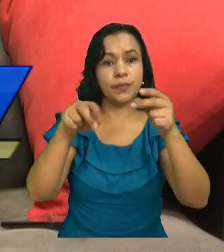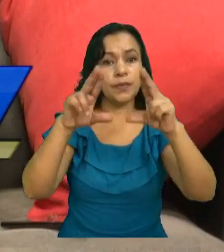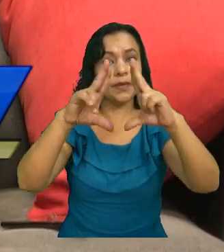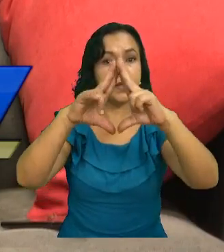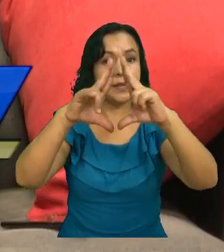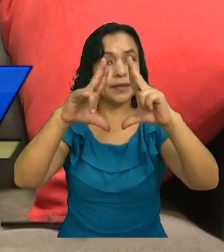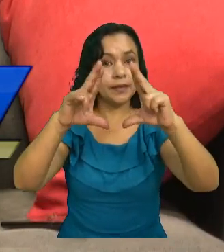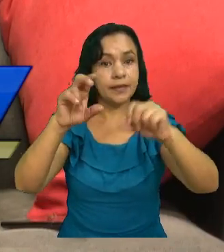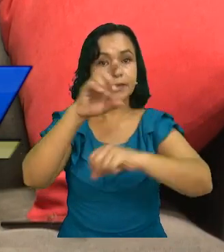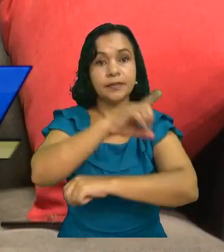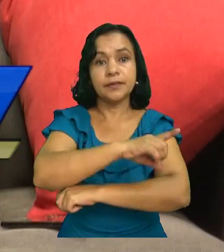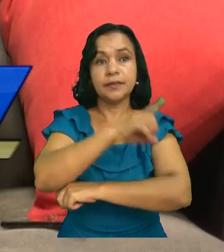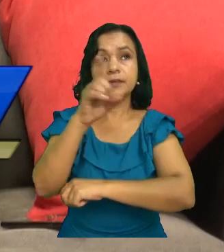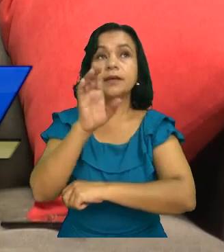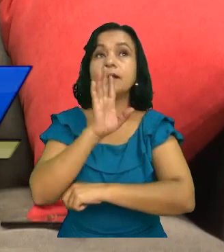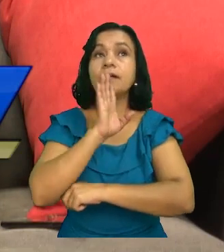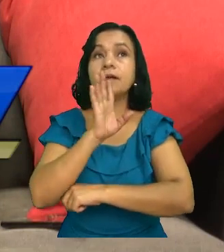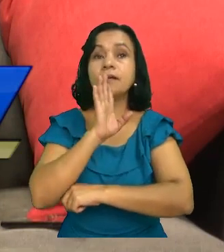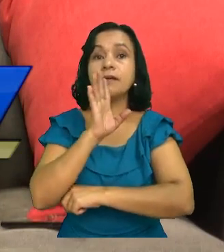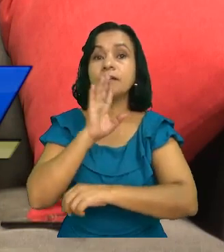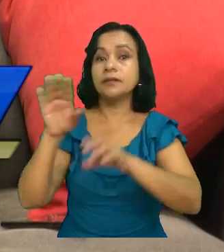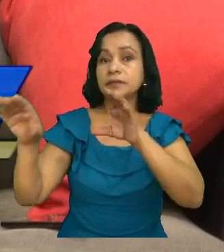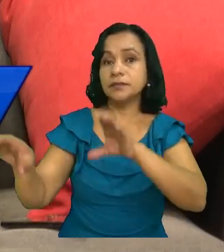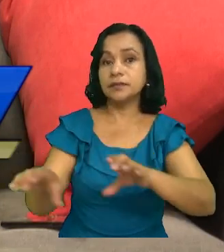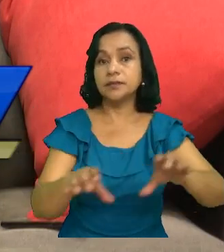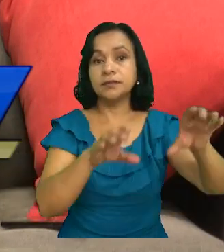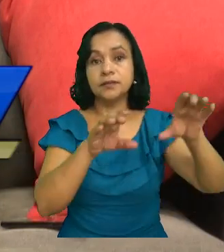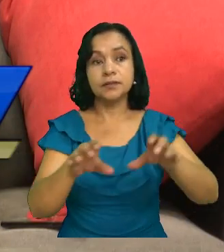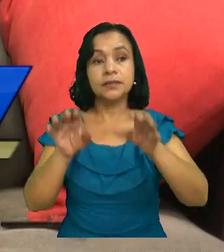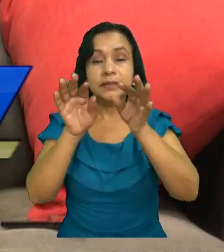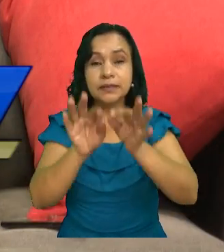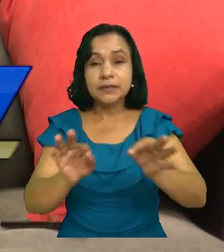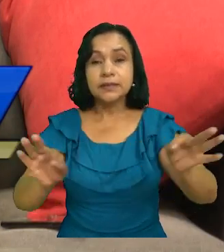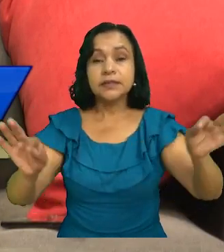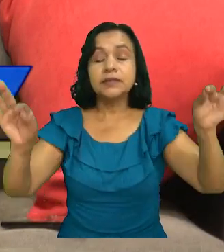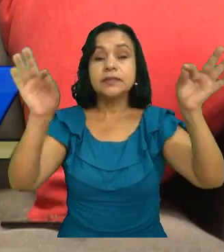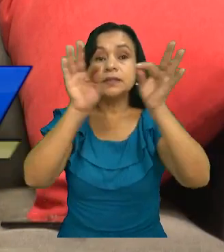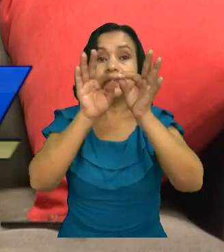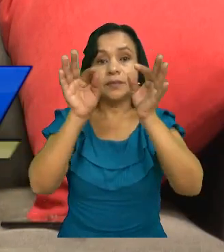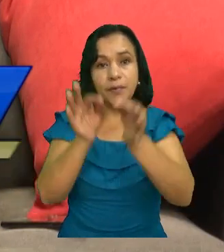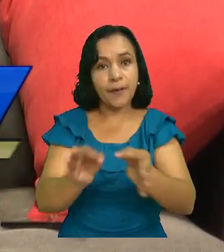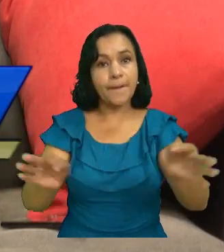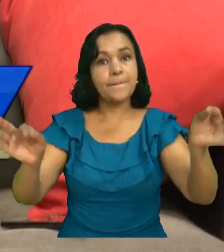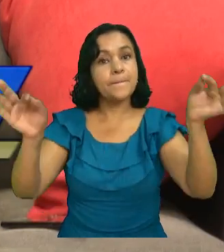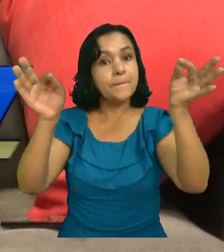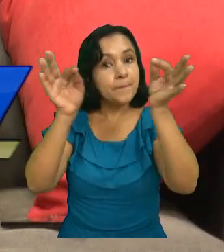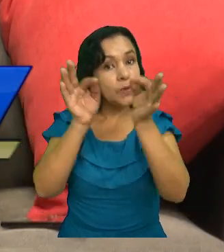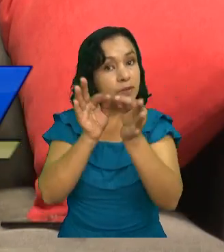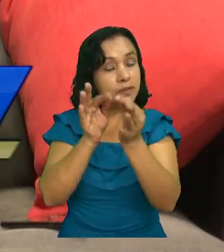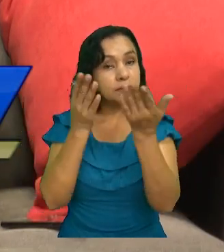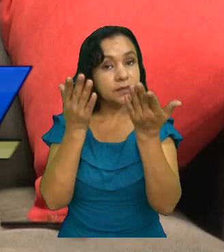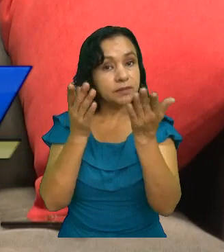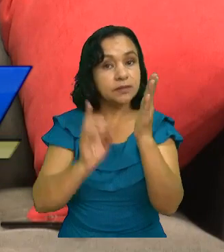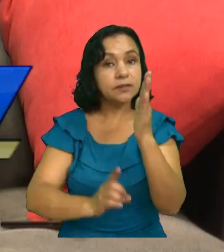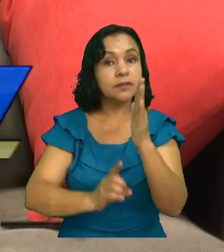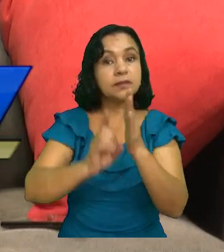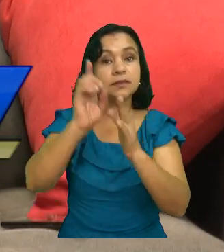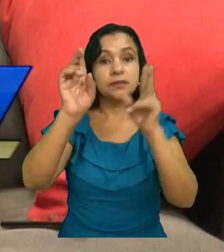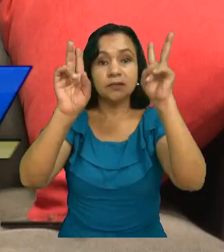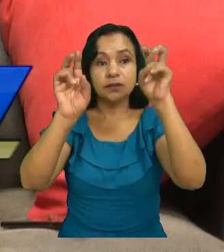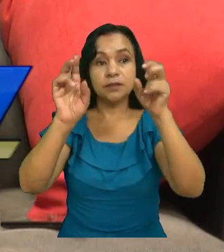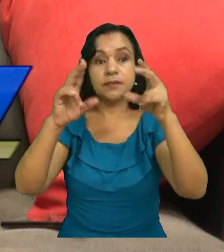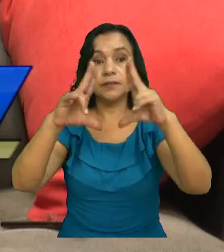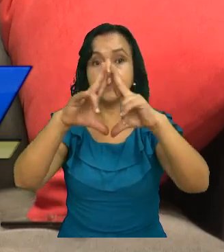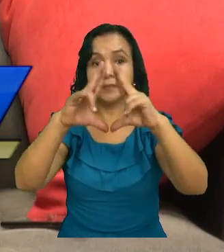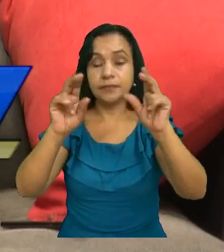hoy estaremos hablando dentro de esa dinámica de un tema muy importante para el desarrollo humano de nuestro país y de nuestro pueblo. Hoy